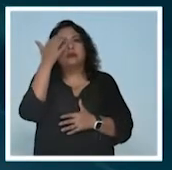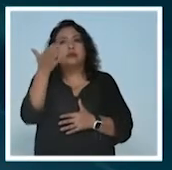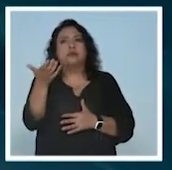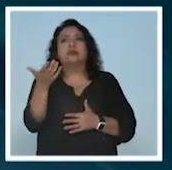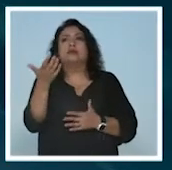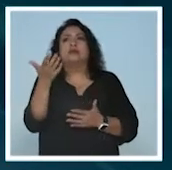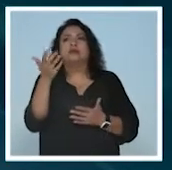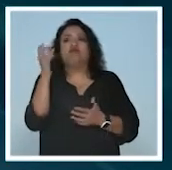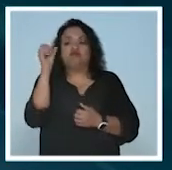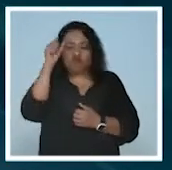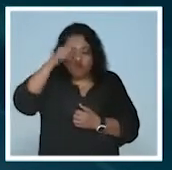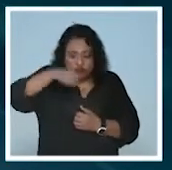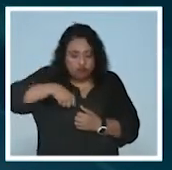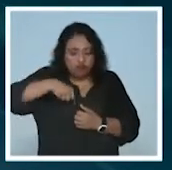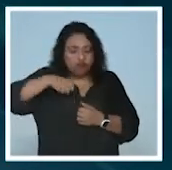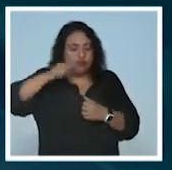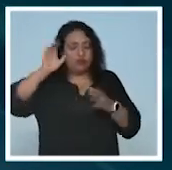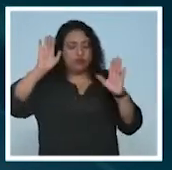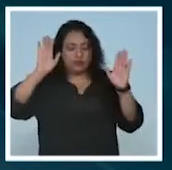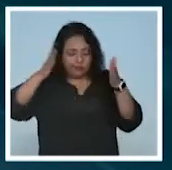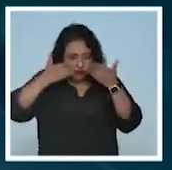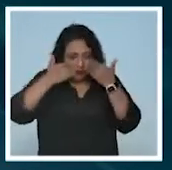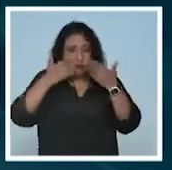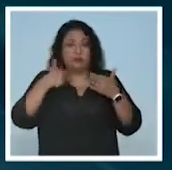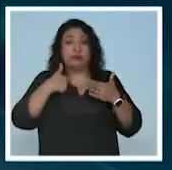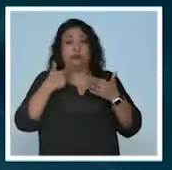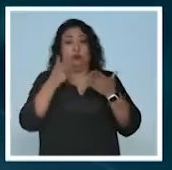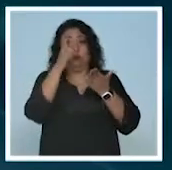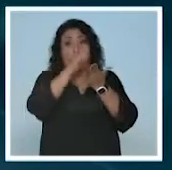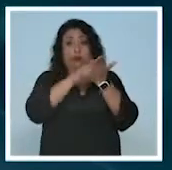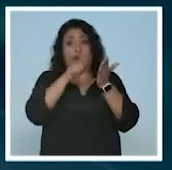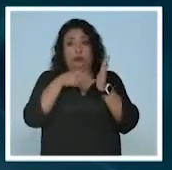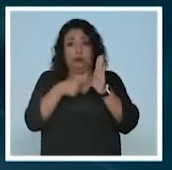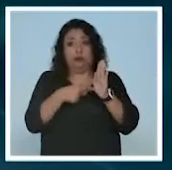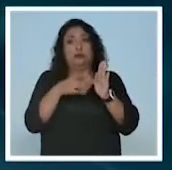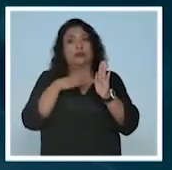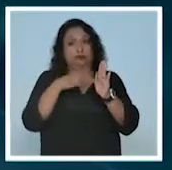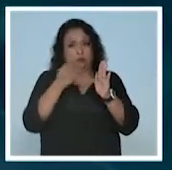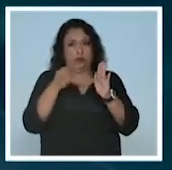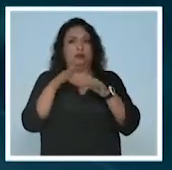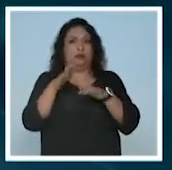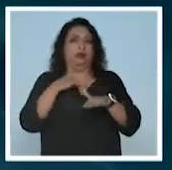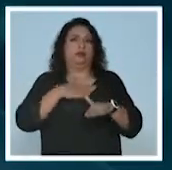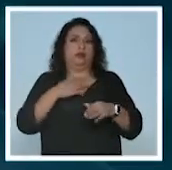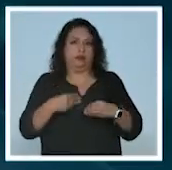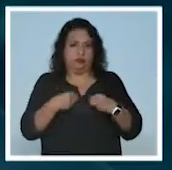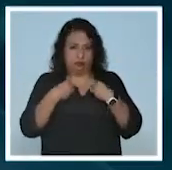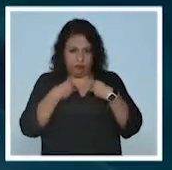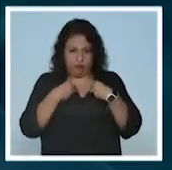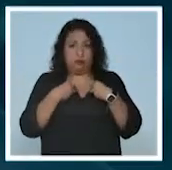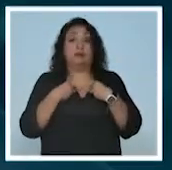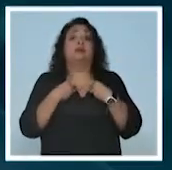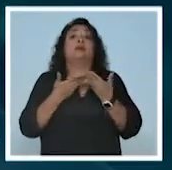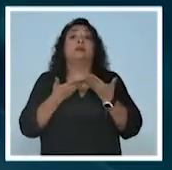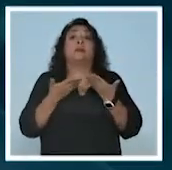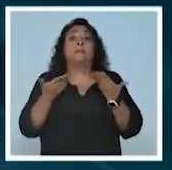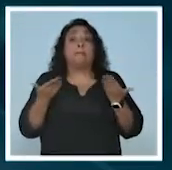totalmente encorbatado. Y mis novelas pues tienen mucho de autobiográfico, y